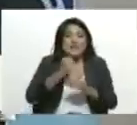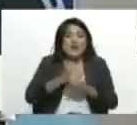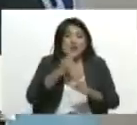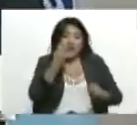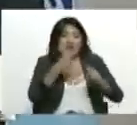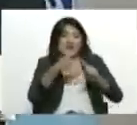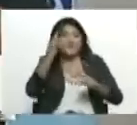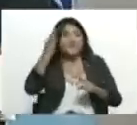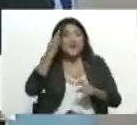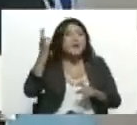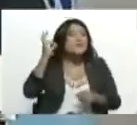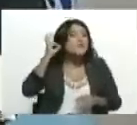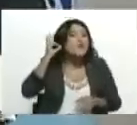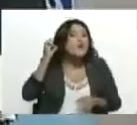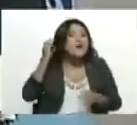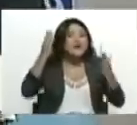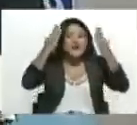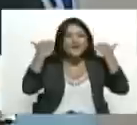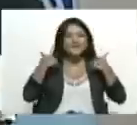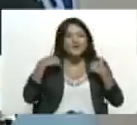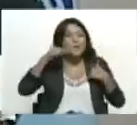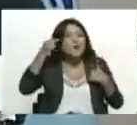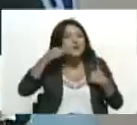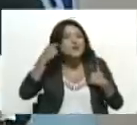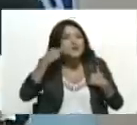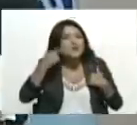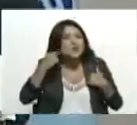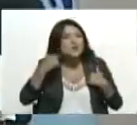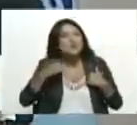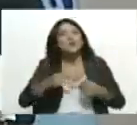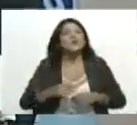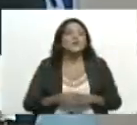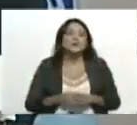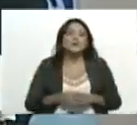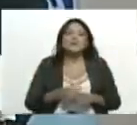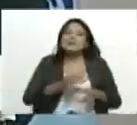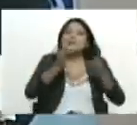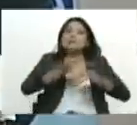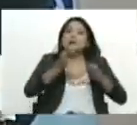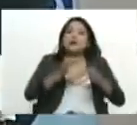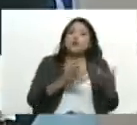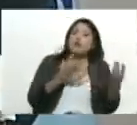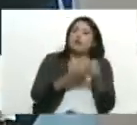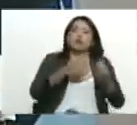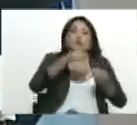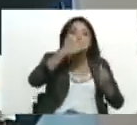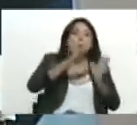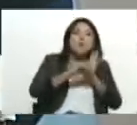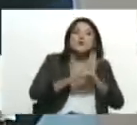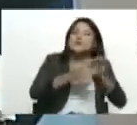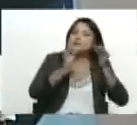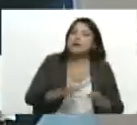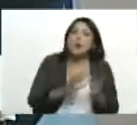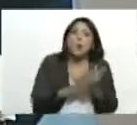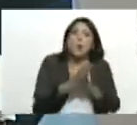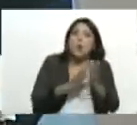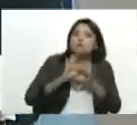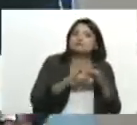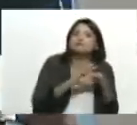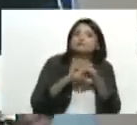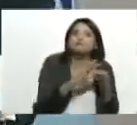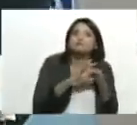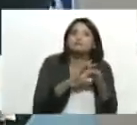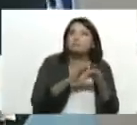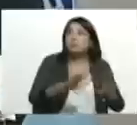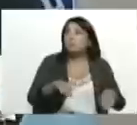te aseguro tuviera ella metía de frente con estos sujetos totalmente de